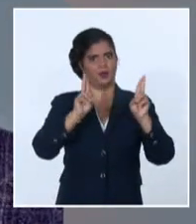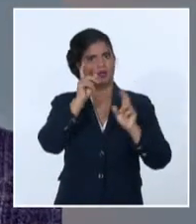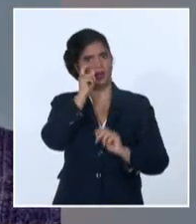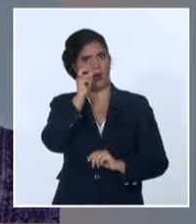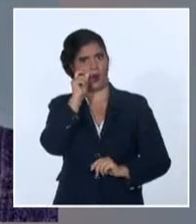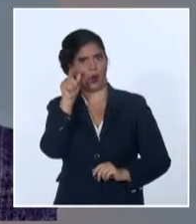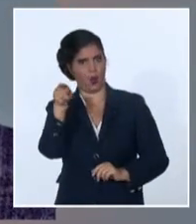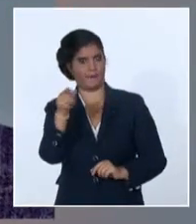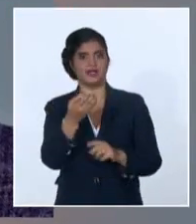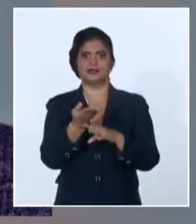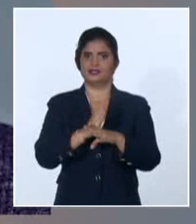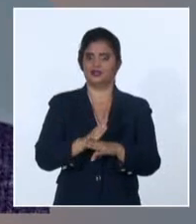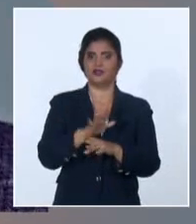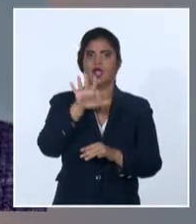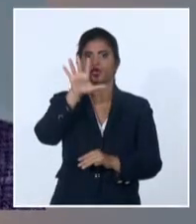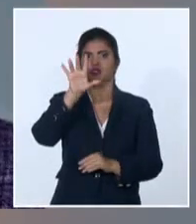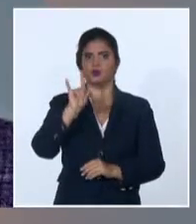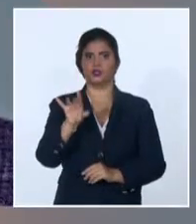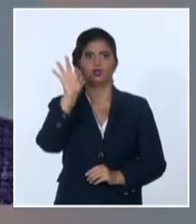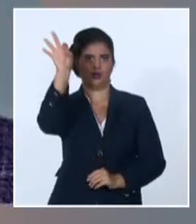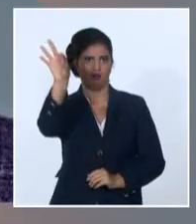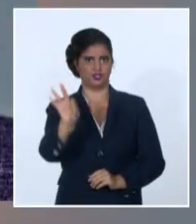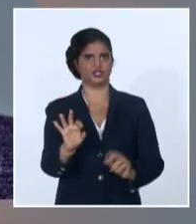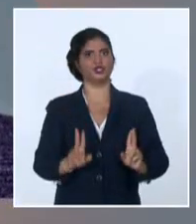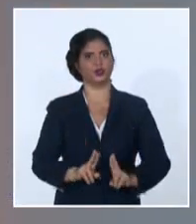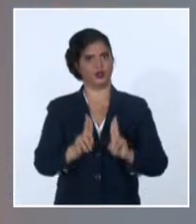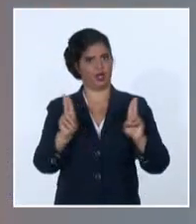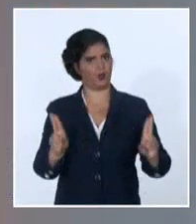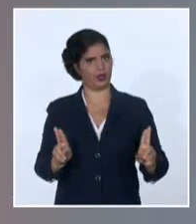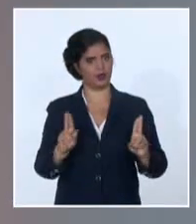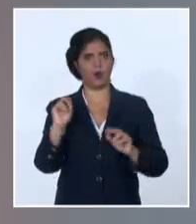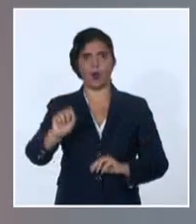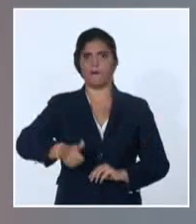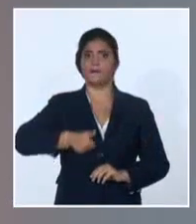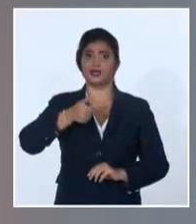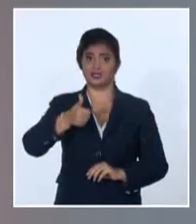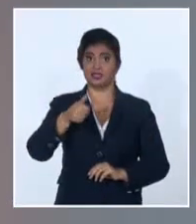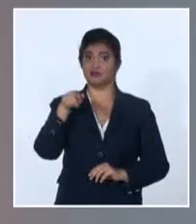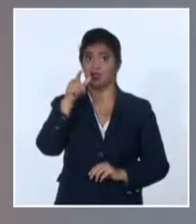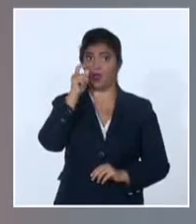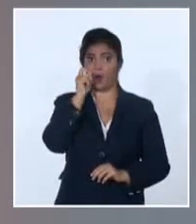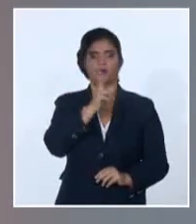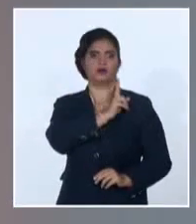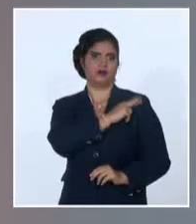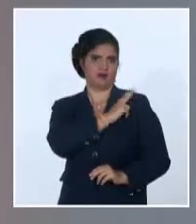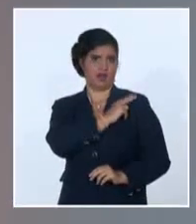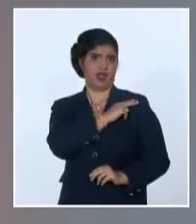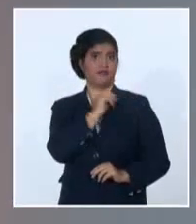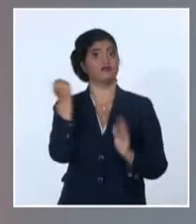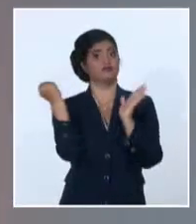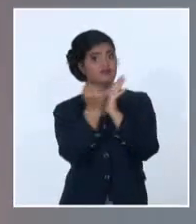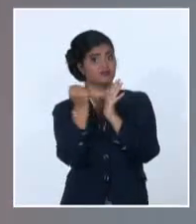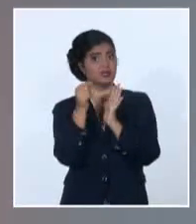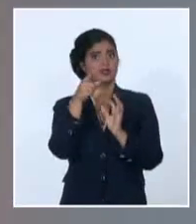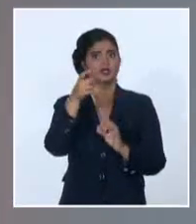al 37.2% de su rival. El presidente recién electo asumirá el cargo el 14 de enero de 2024.